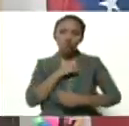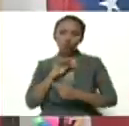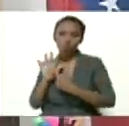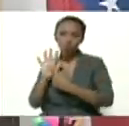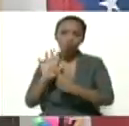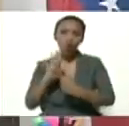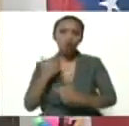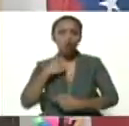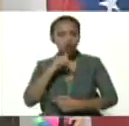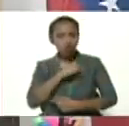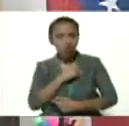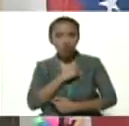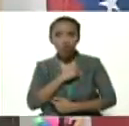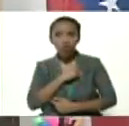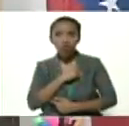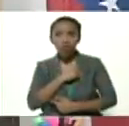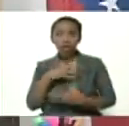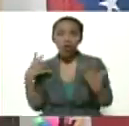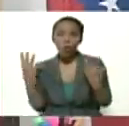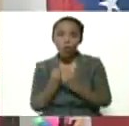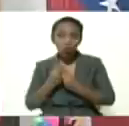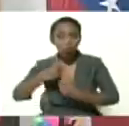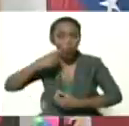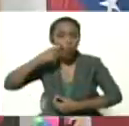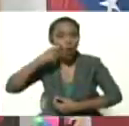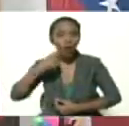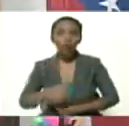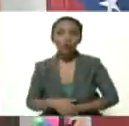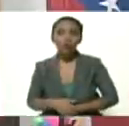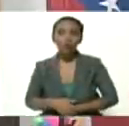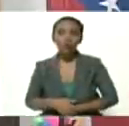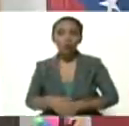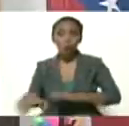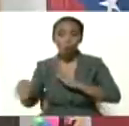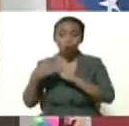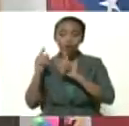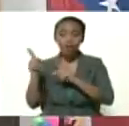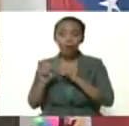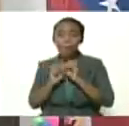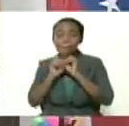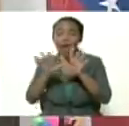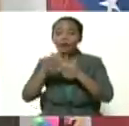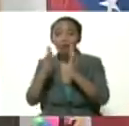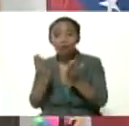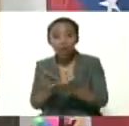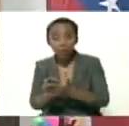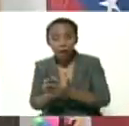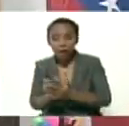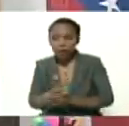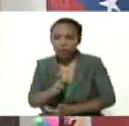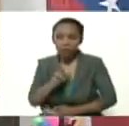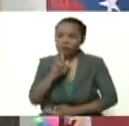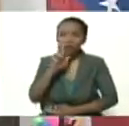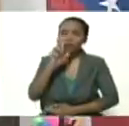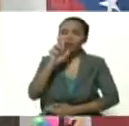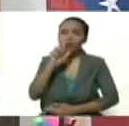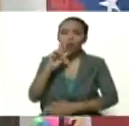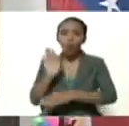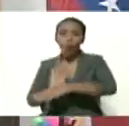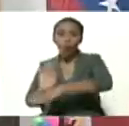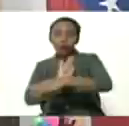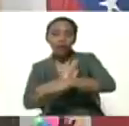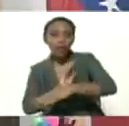por nosotros y junto a la humanidad contra esta pandemia pavorosa para